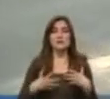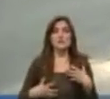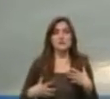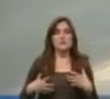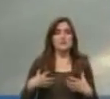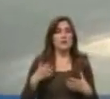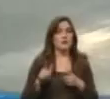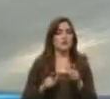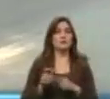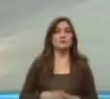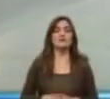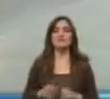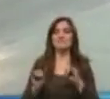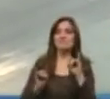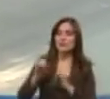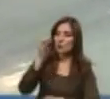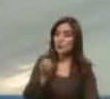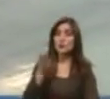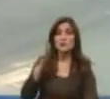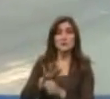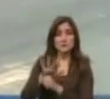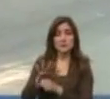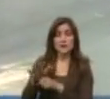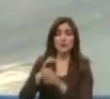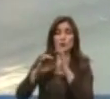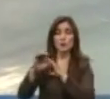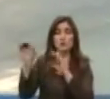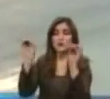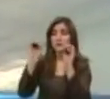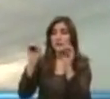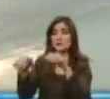por esta situación. Señorita, buenos días. ¿Le ha afectado este paro de actividades?